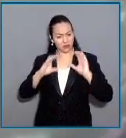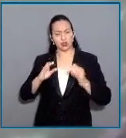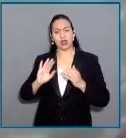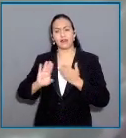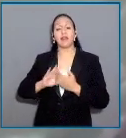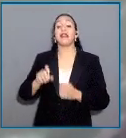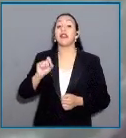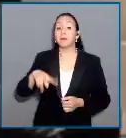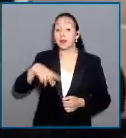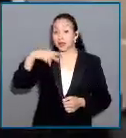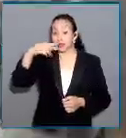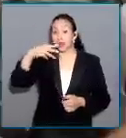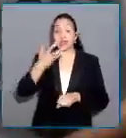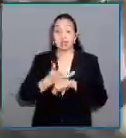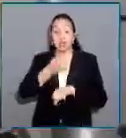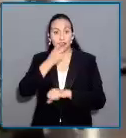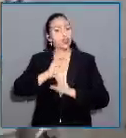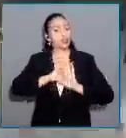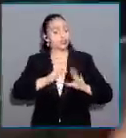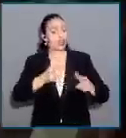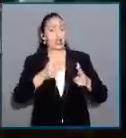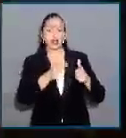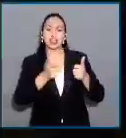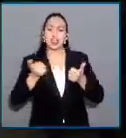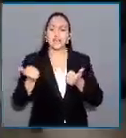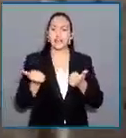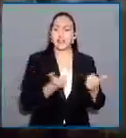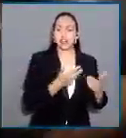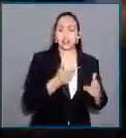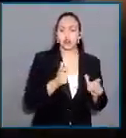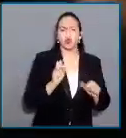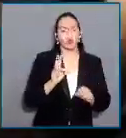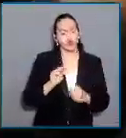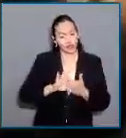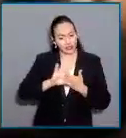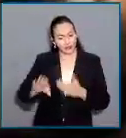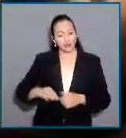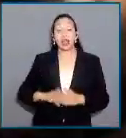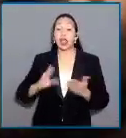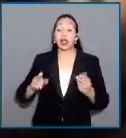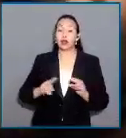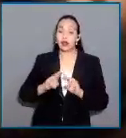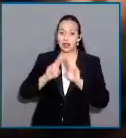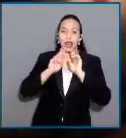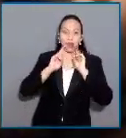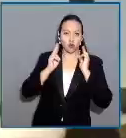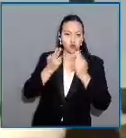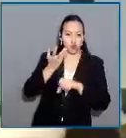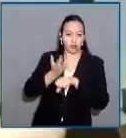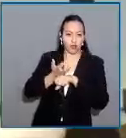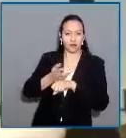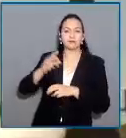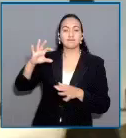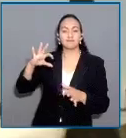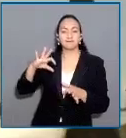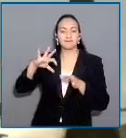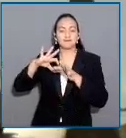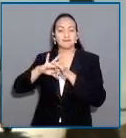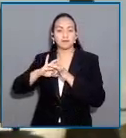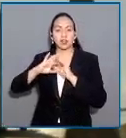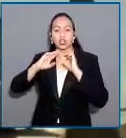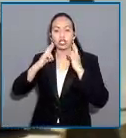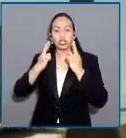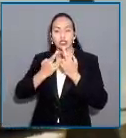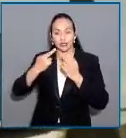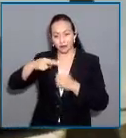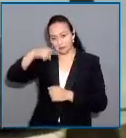alto poder hacia México. Paralelamente, funcionarios de la Unión Americana se reunirán con sus contrapartes de México para llevar